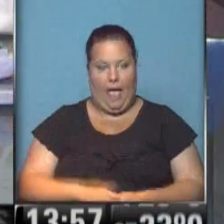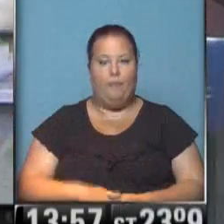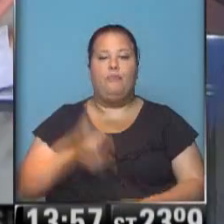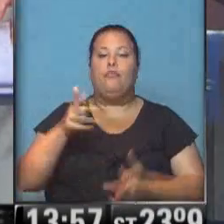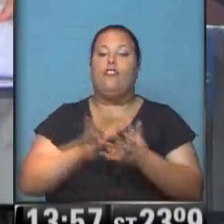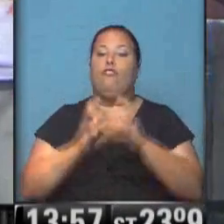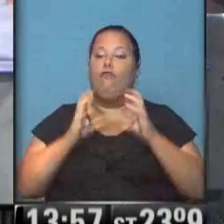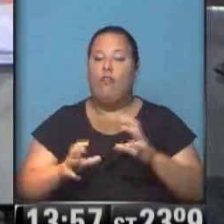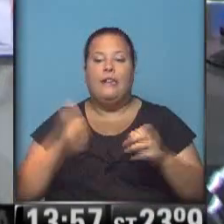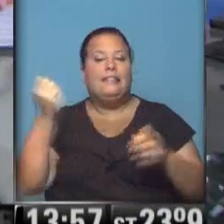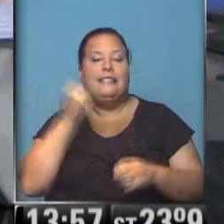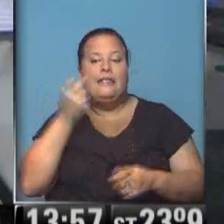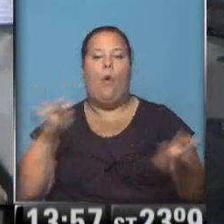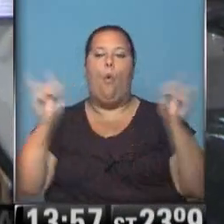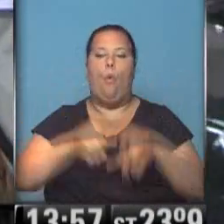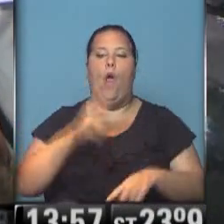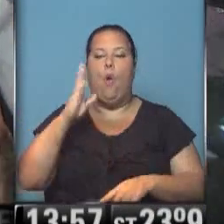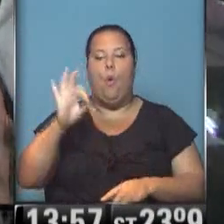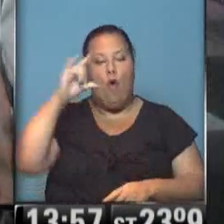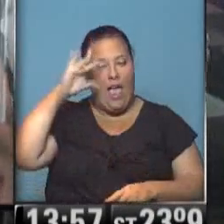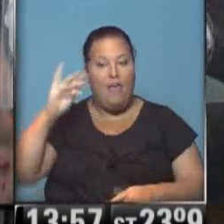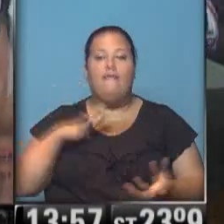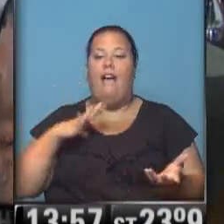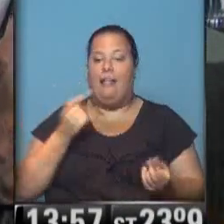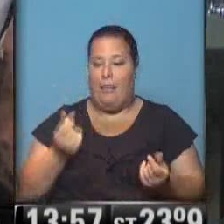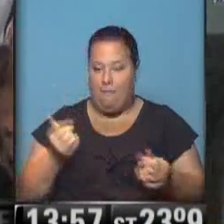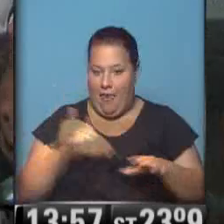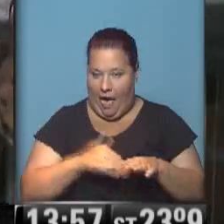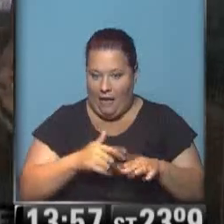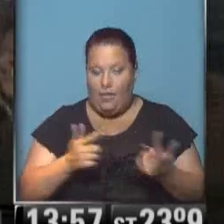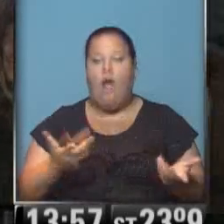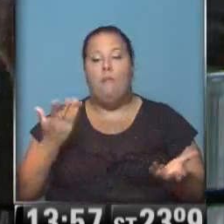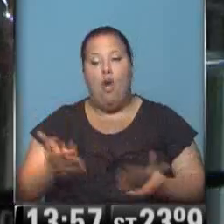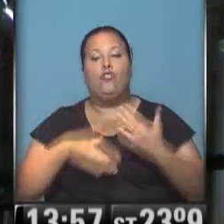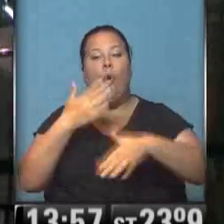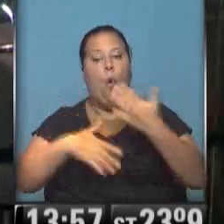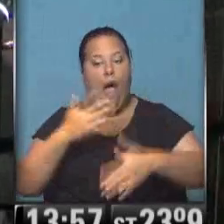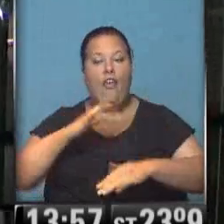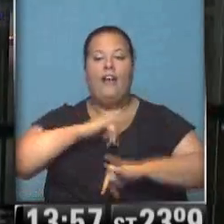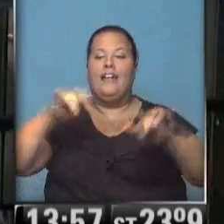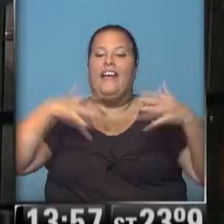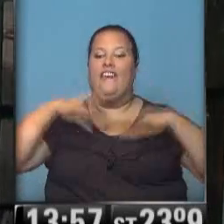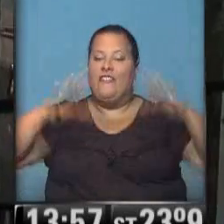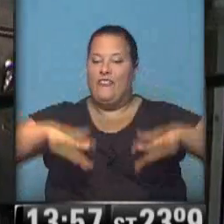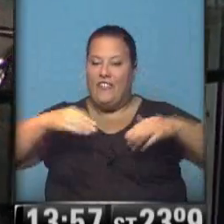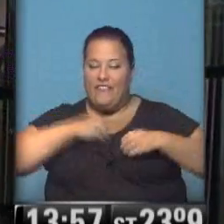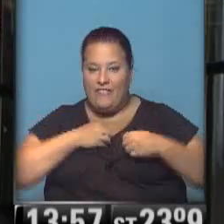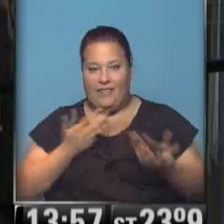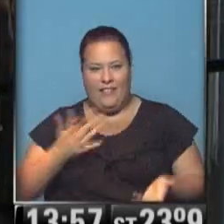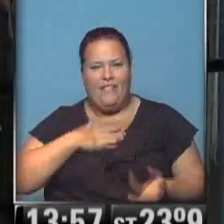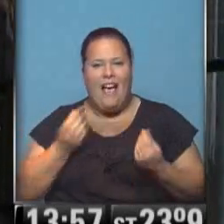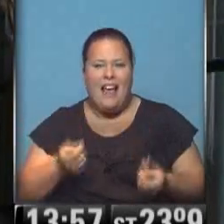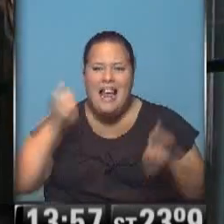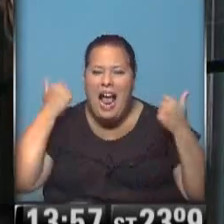Hablamos de fútbol, el objetivo es volver a Boedo, pero claro, faltan fondos. Claro, y por eso los jugadores llamaron a los hinchas. No es que faltan fondos,